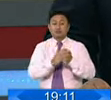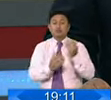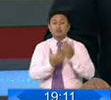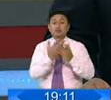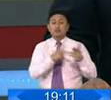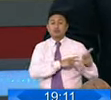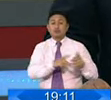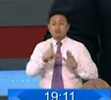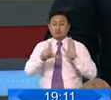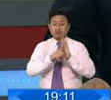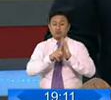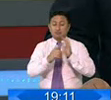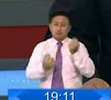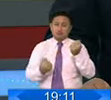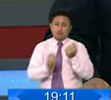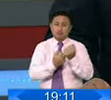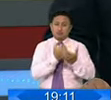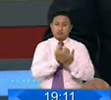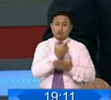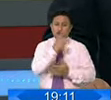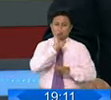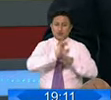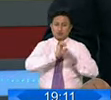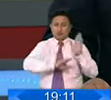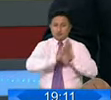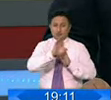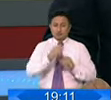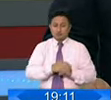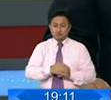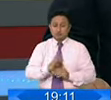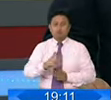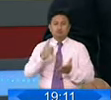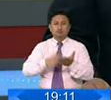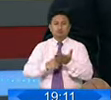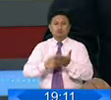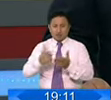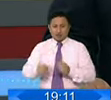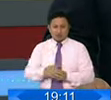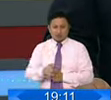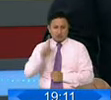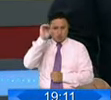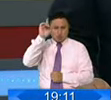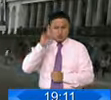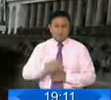buscará impulsar la economía en el país. Analistas reaccionaron a esta información.